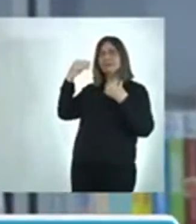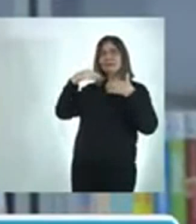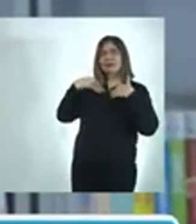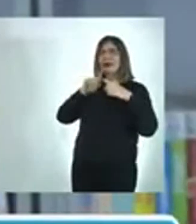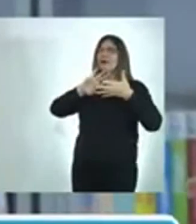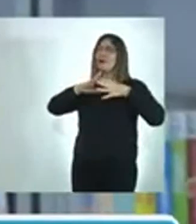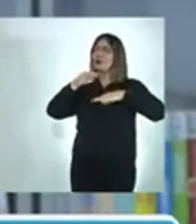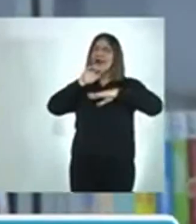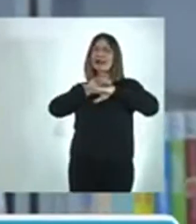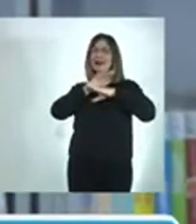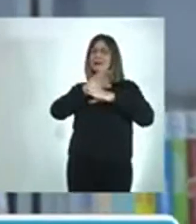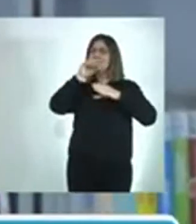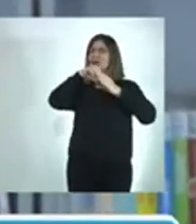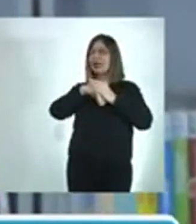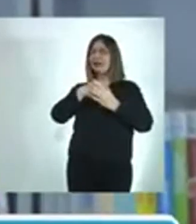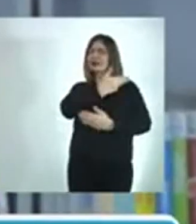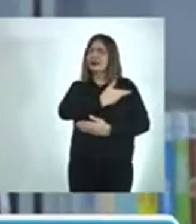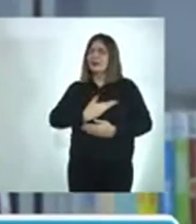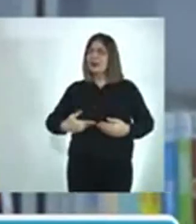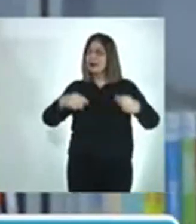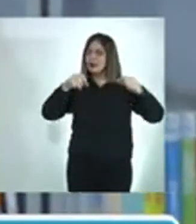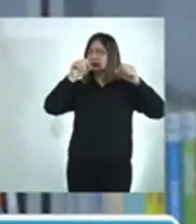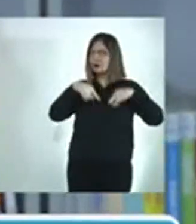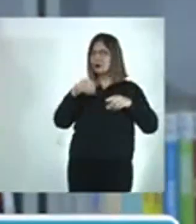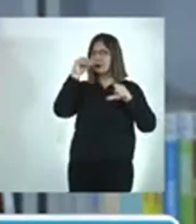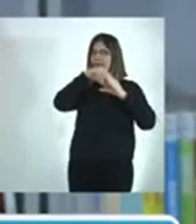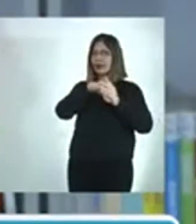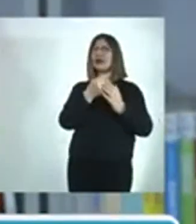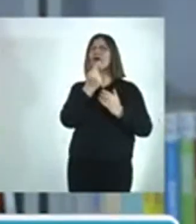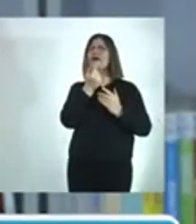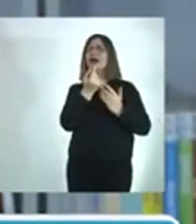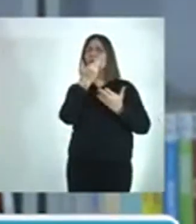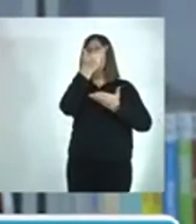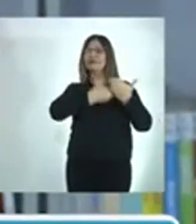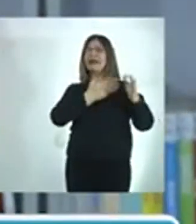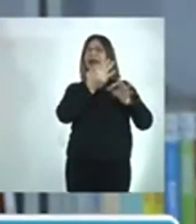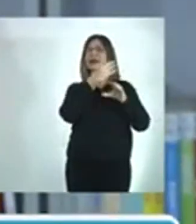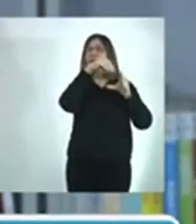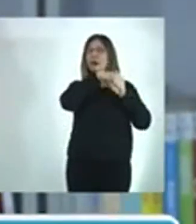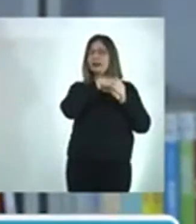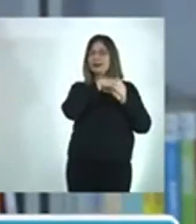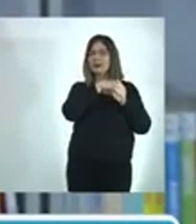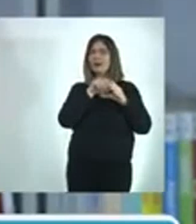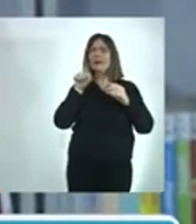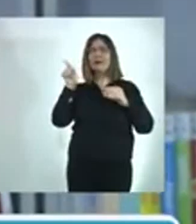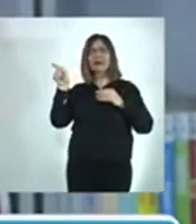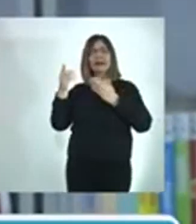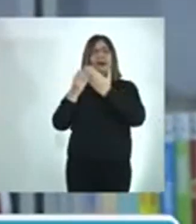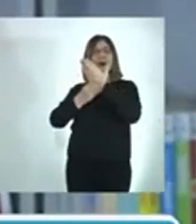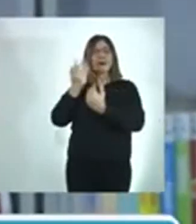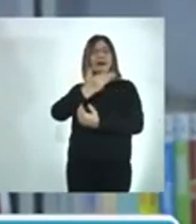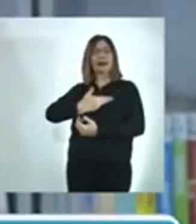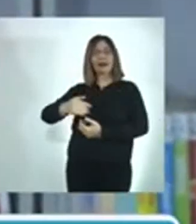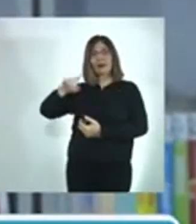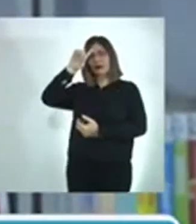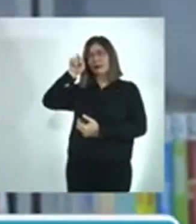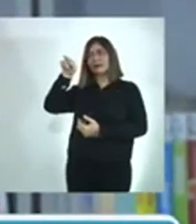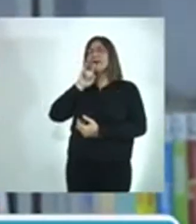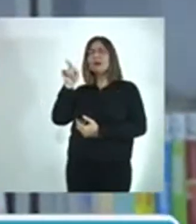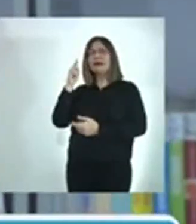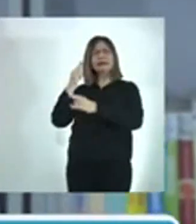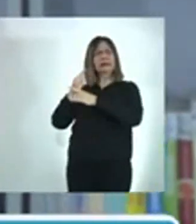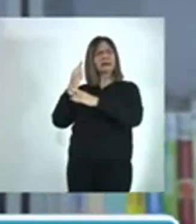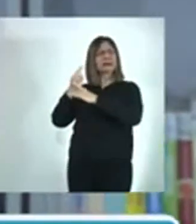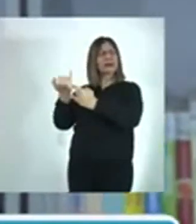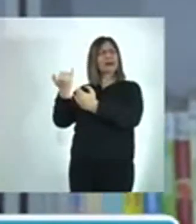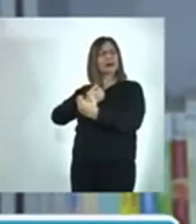Estado del gobierno de la provincia de Tucumán, del gobernador de la provincia. El gobernador siempre ha mencionado de que los